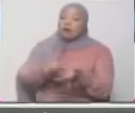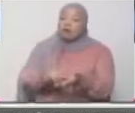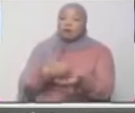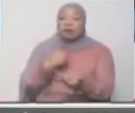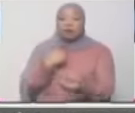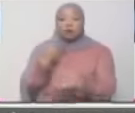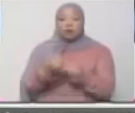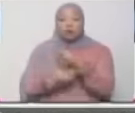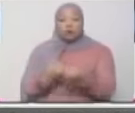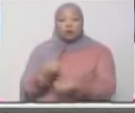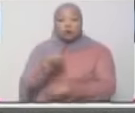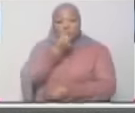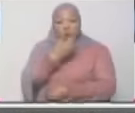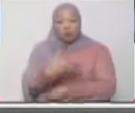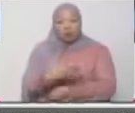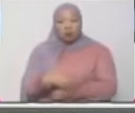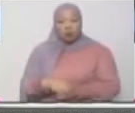Somos los buenos.